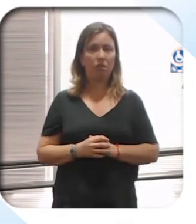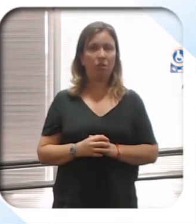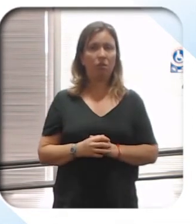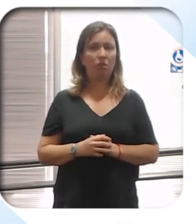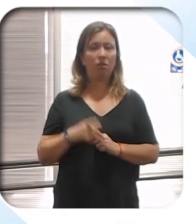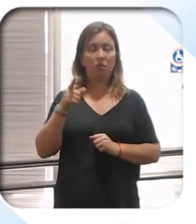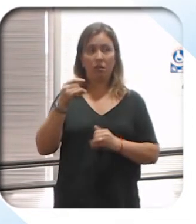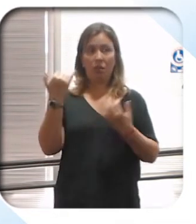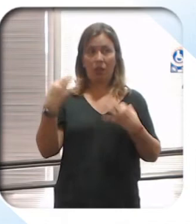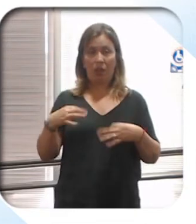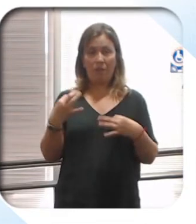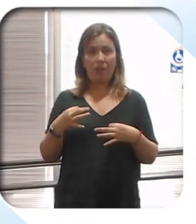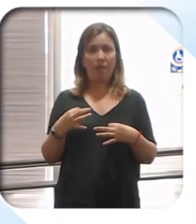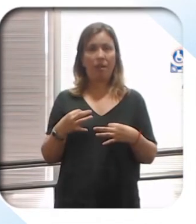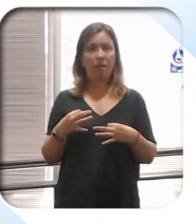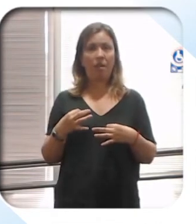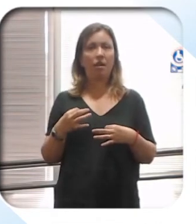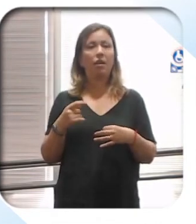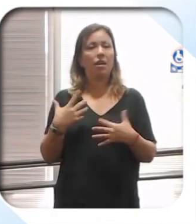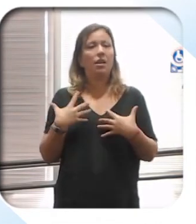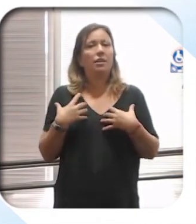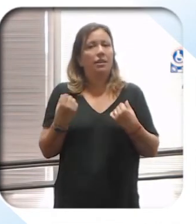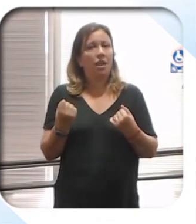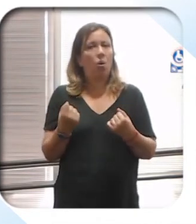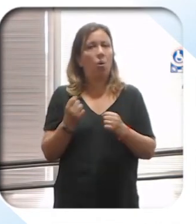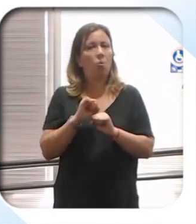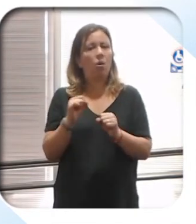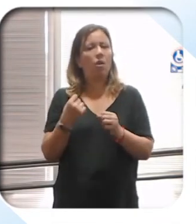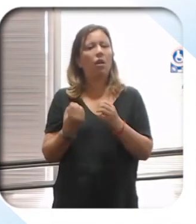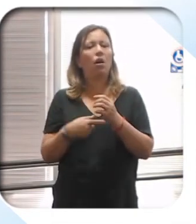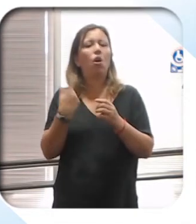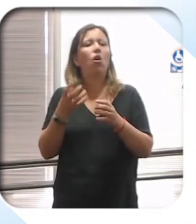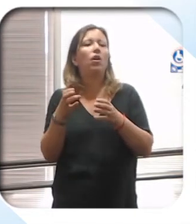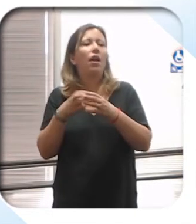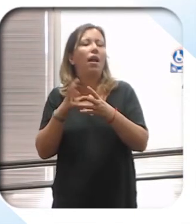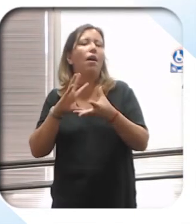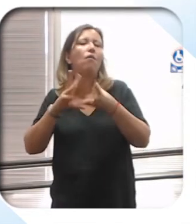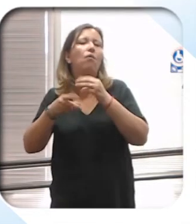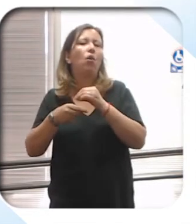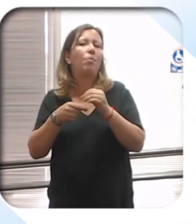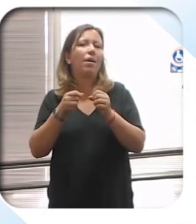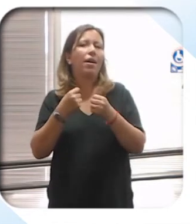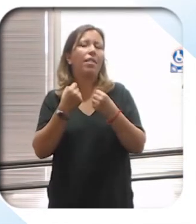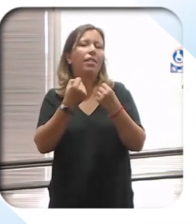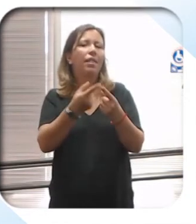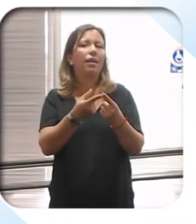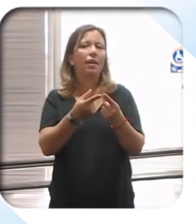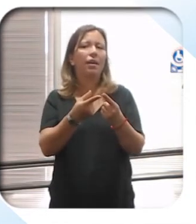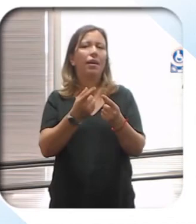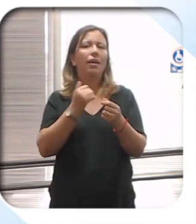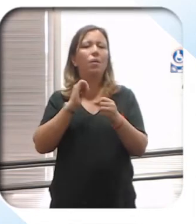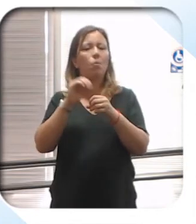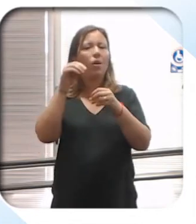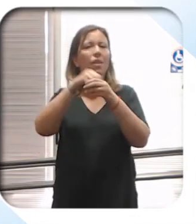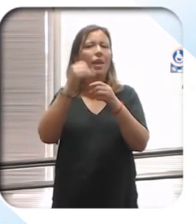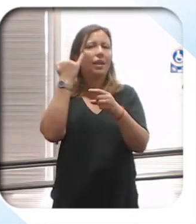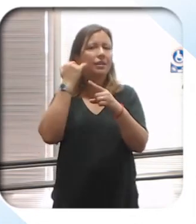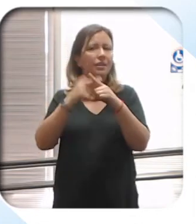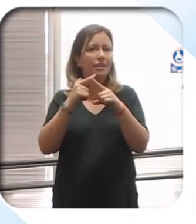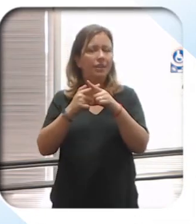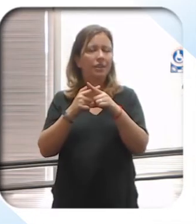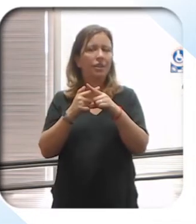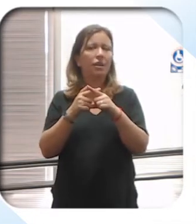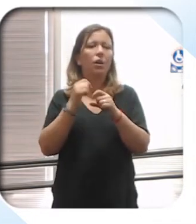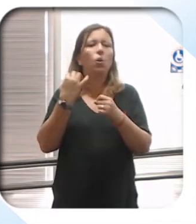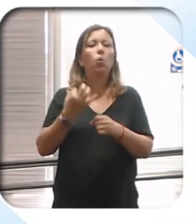¿Es válido y o saludable plantearse la creación de otro tipo de herramientas que permitan una intervención sexual en